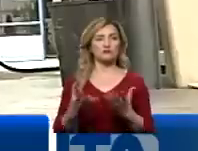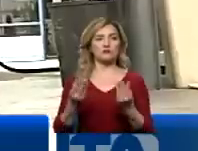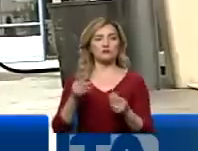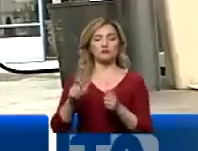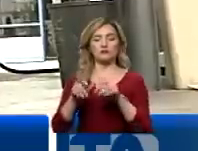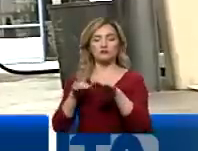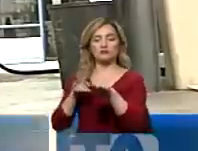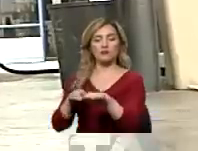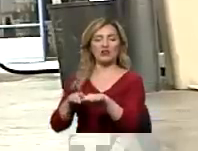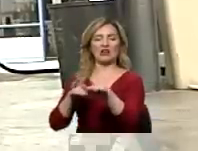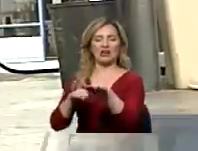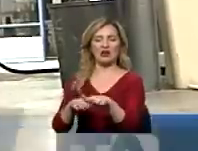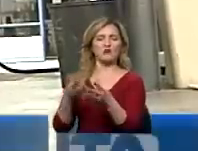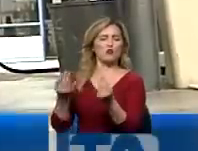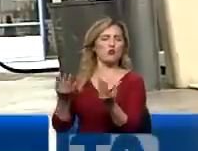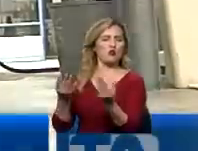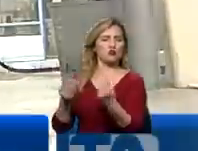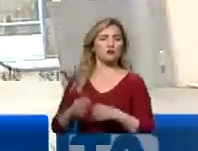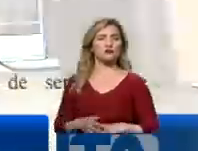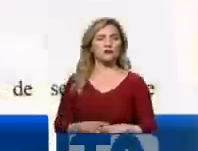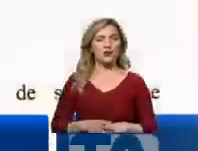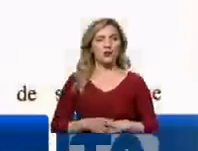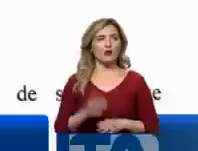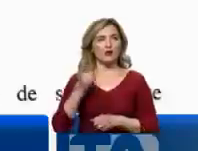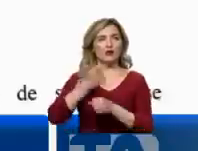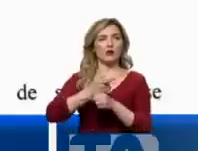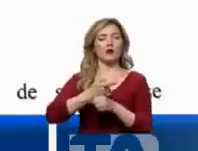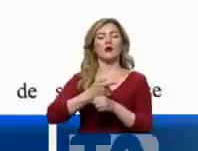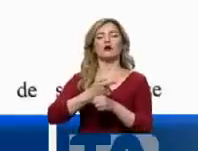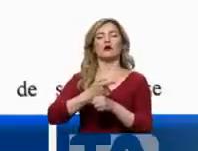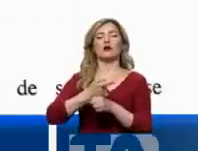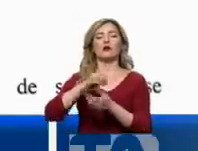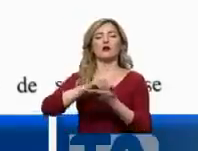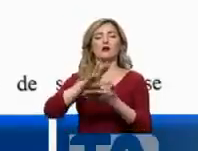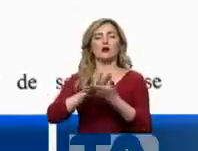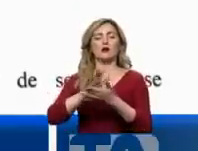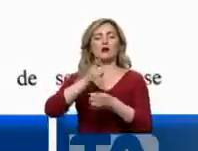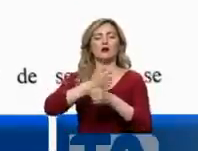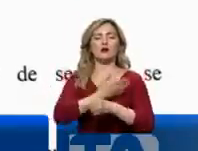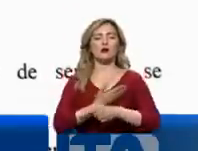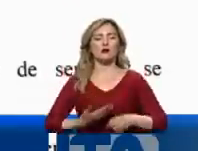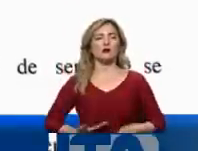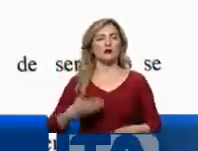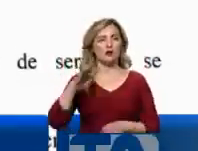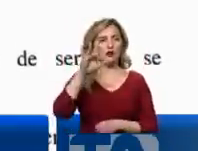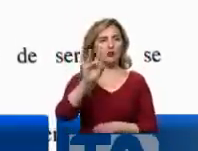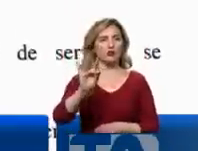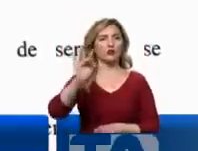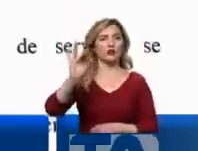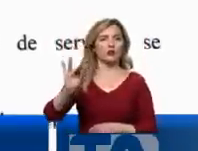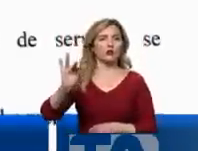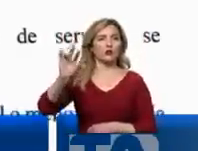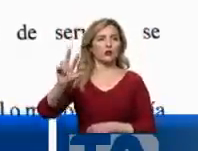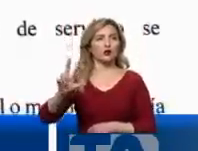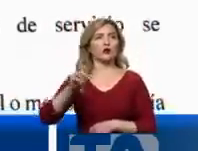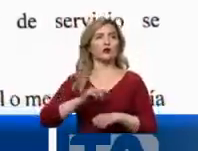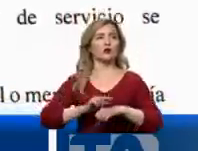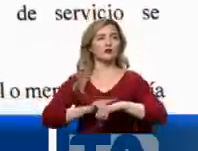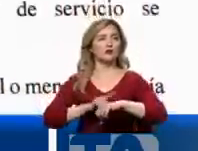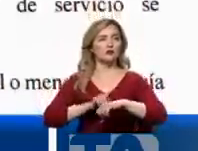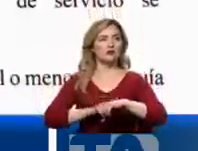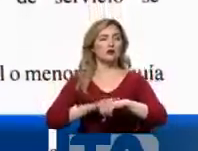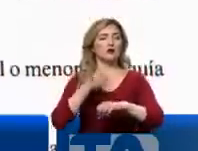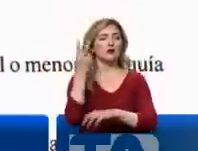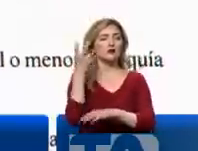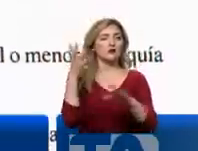clientela. Con la entrada en vigencia del decreto presidencial 883, a partir de las 0 horas de este jueves 3 de octubre, se